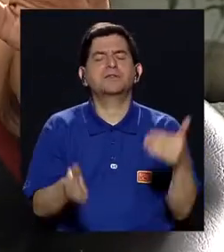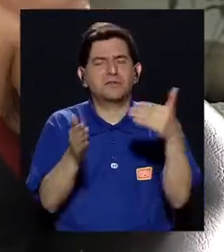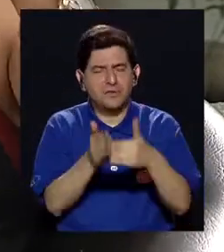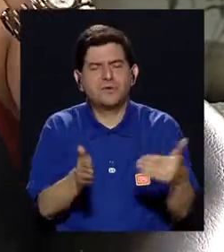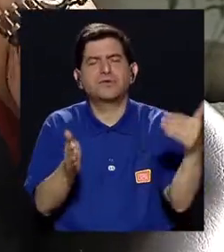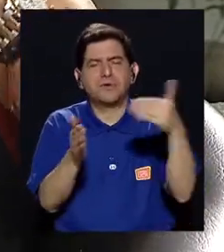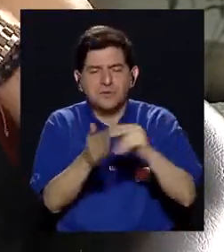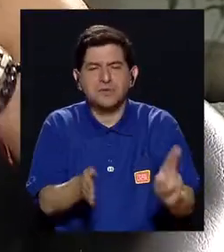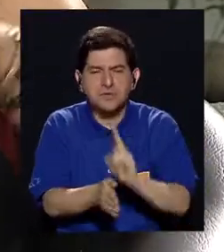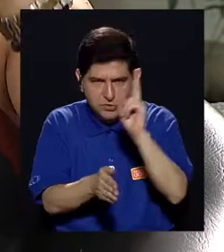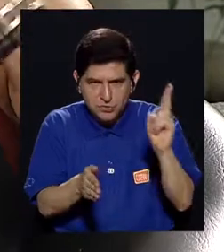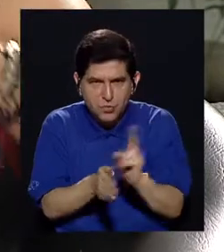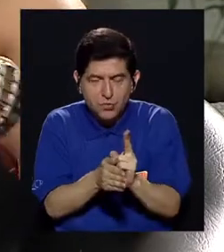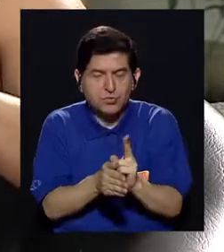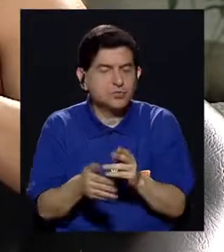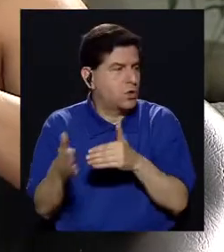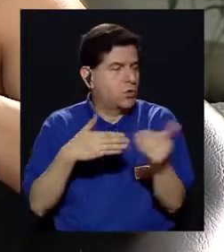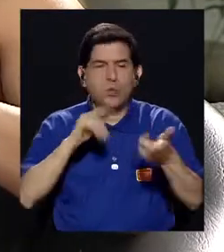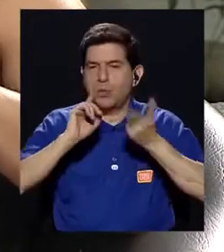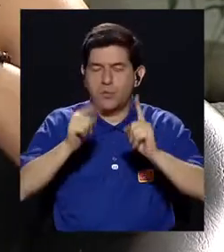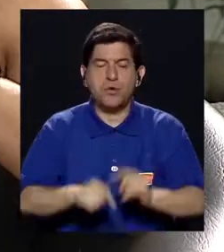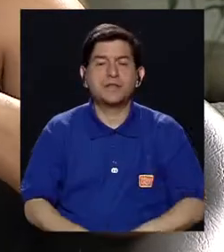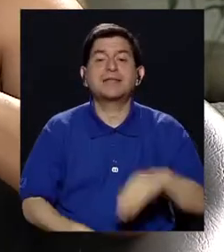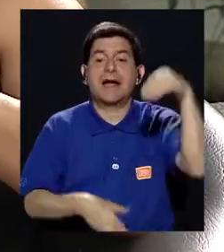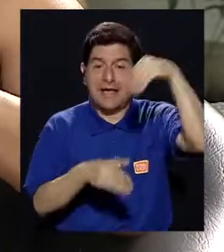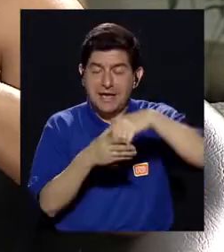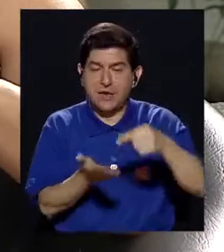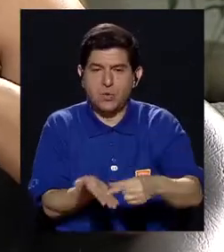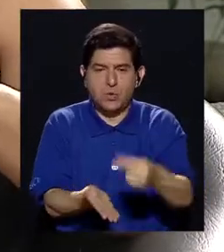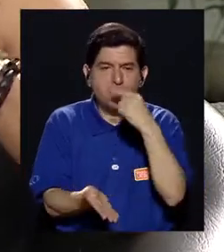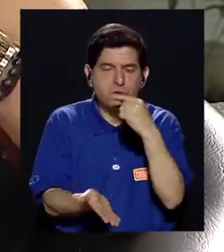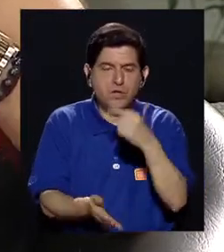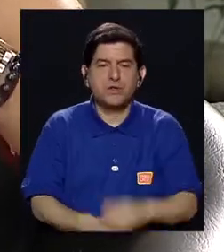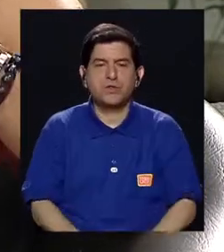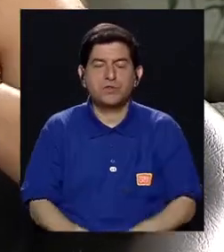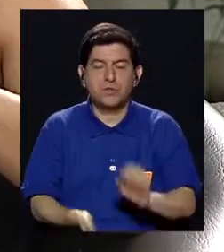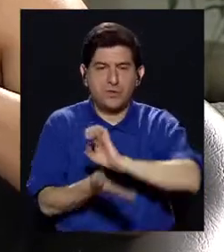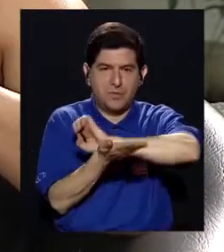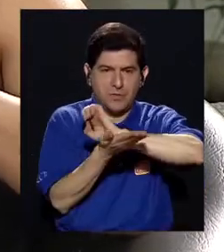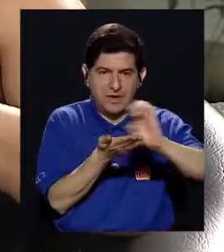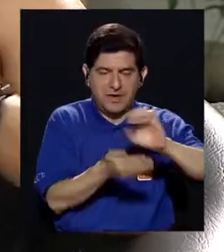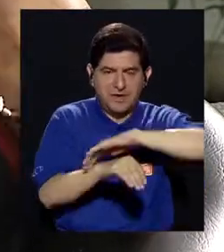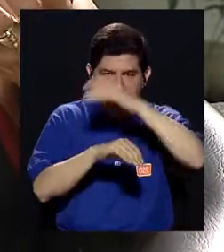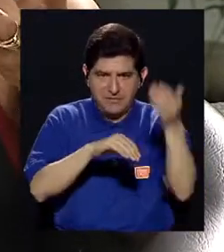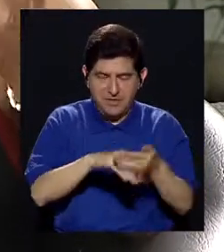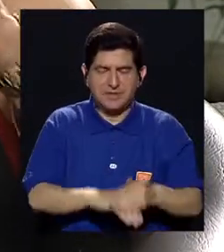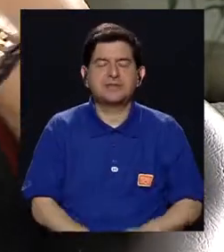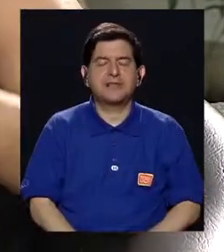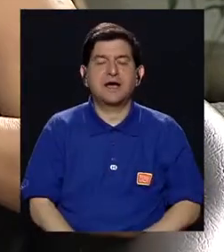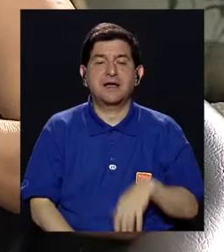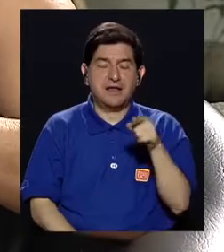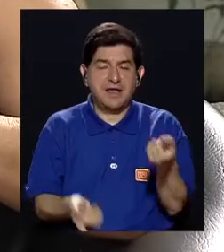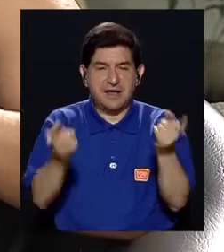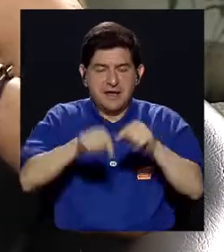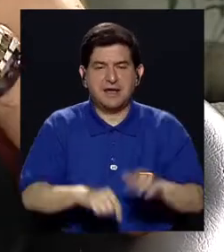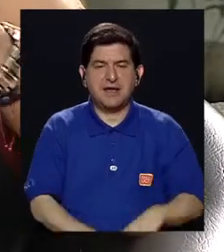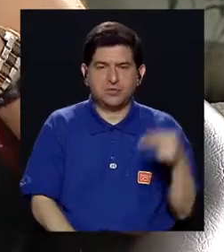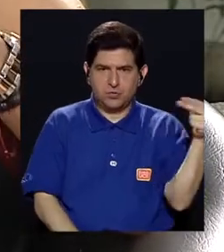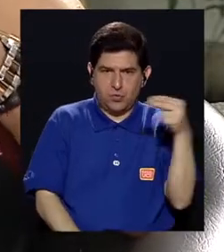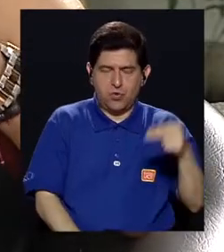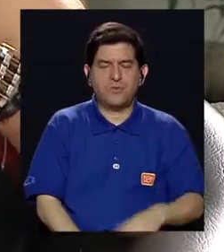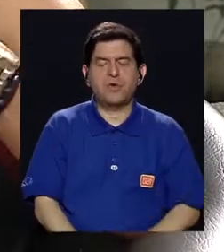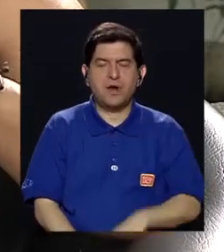sea, incluso los anticonceptivos hormonales o inyectables o el subdérmico,